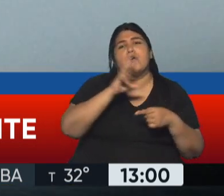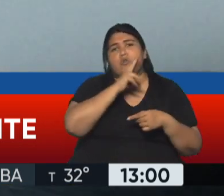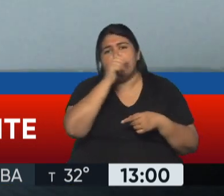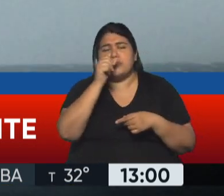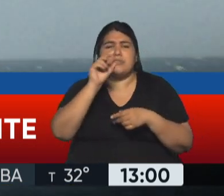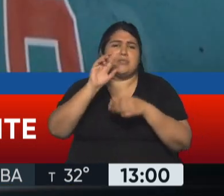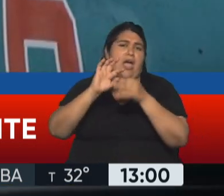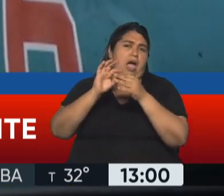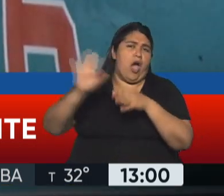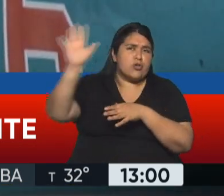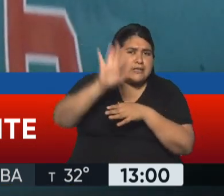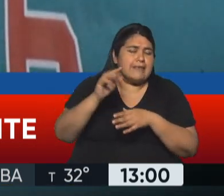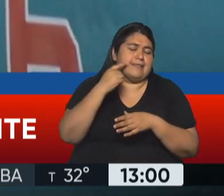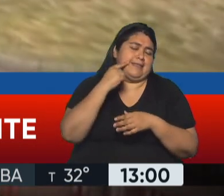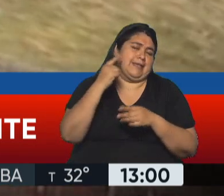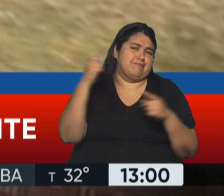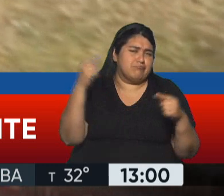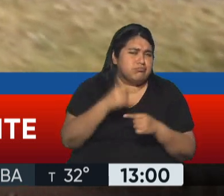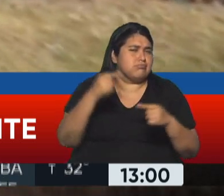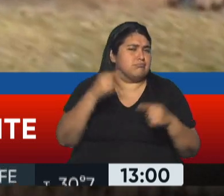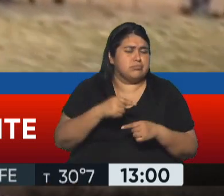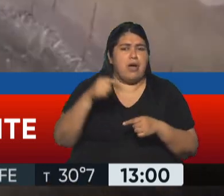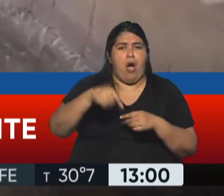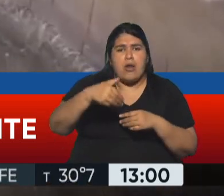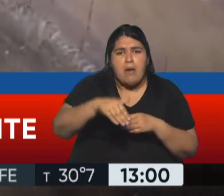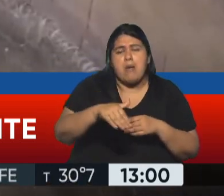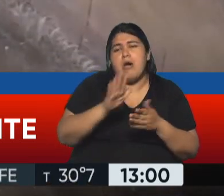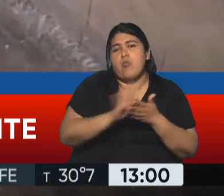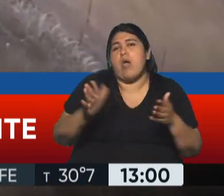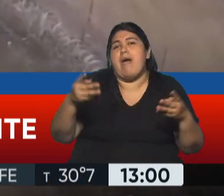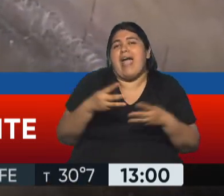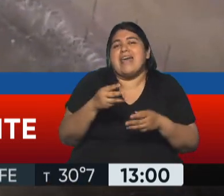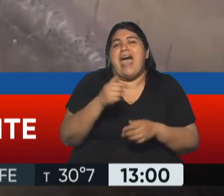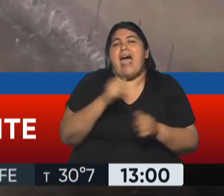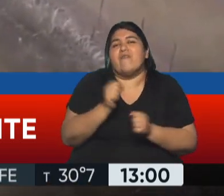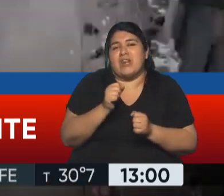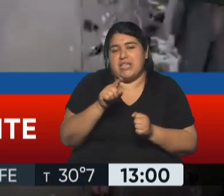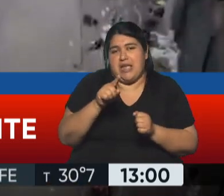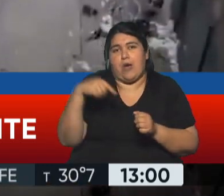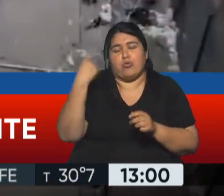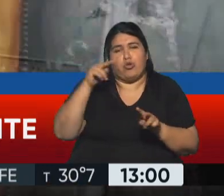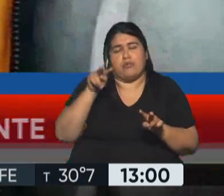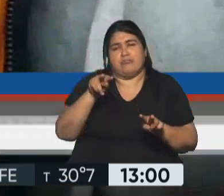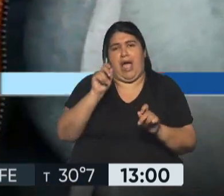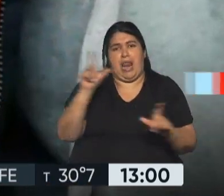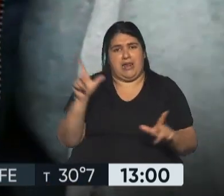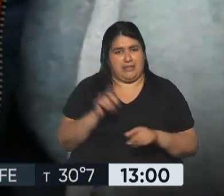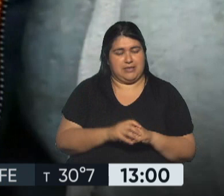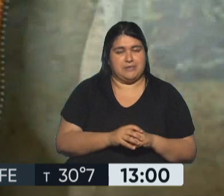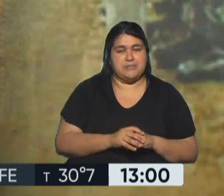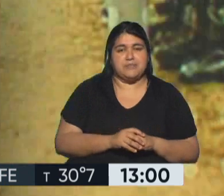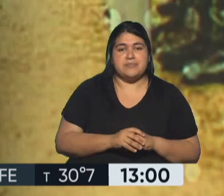sigue latente y mantiene abierta una nueva guerra fría que tiene en vilo al mundo.